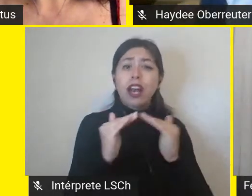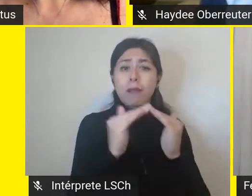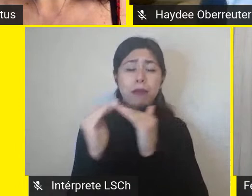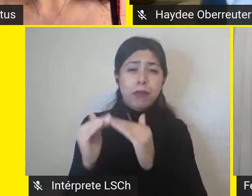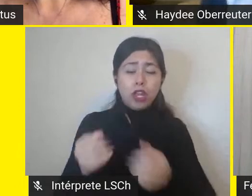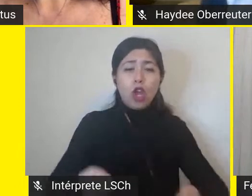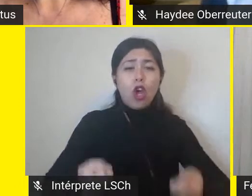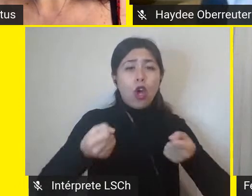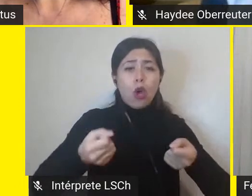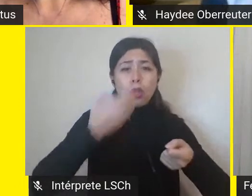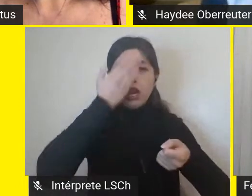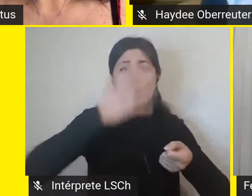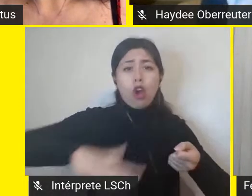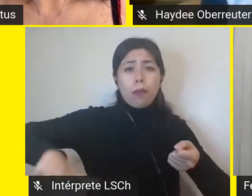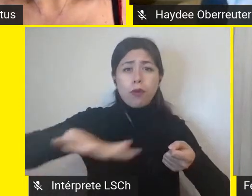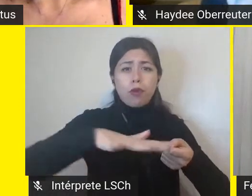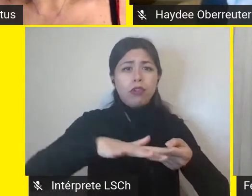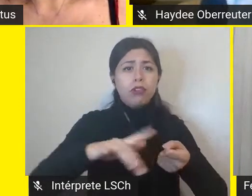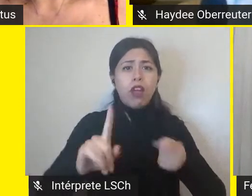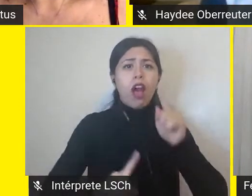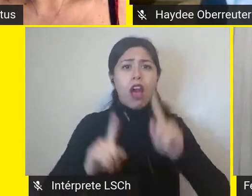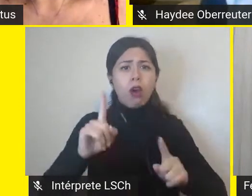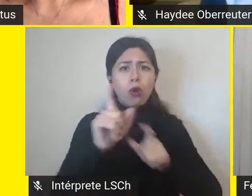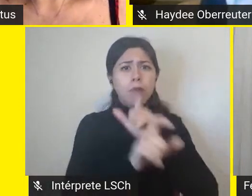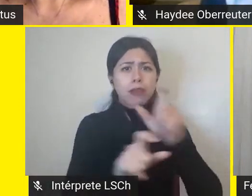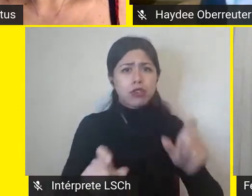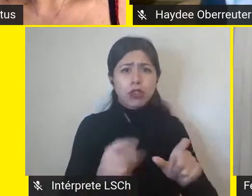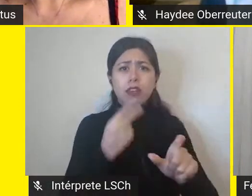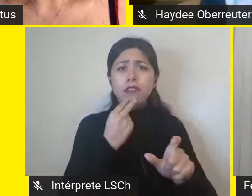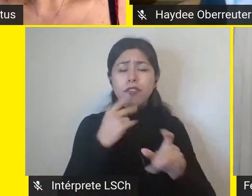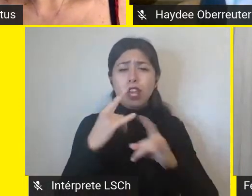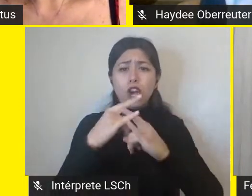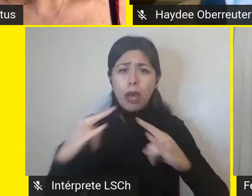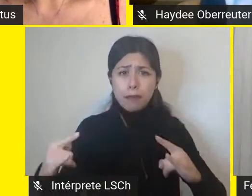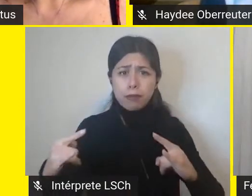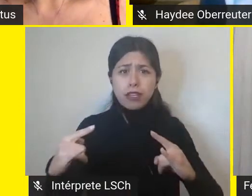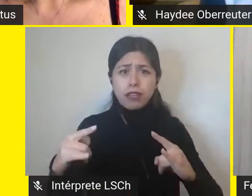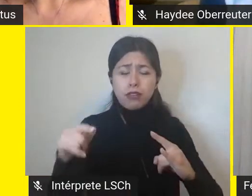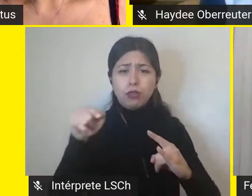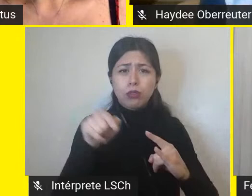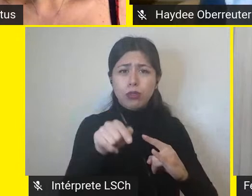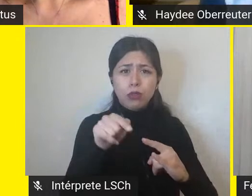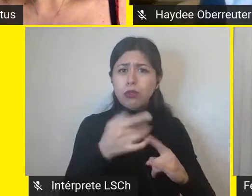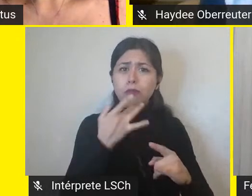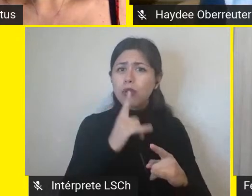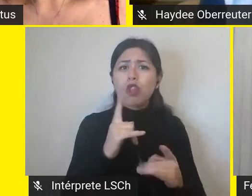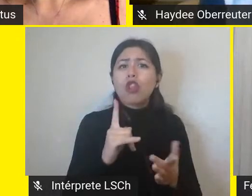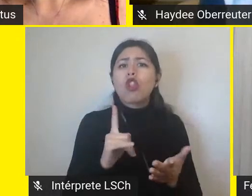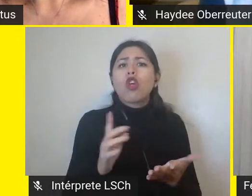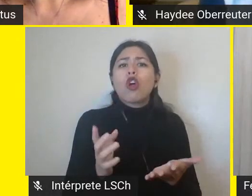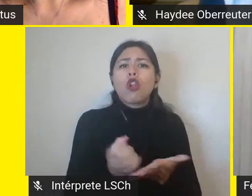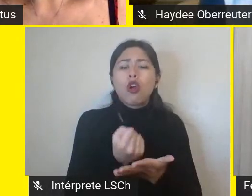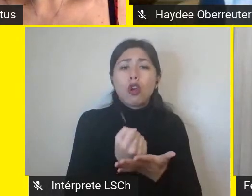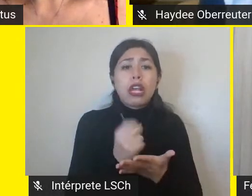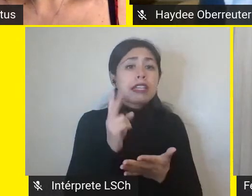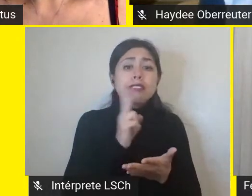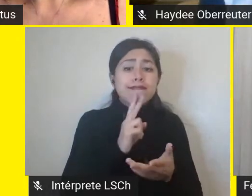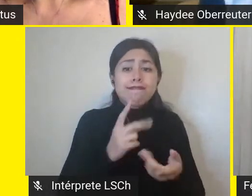gente que está viviendo en campamento. En campamento. Porque no logró y quedó sin nada.